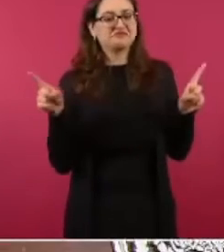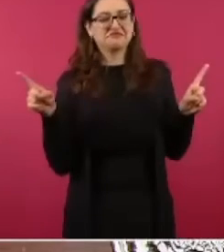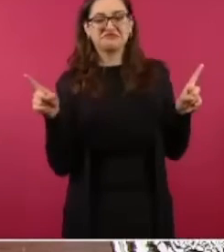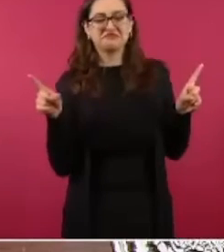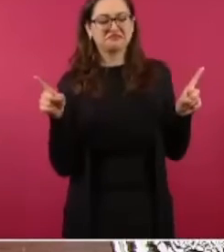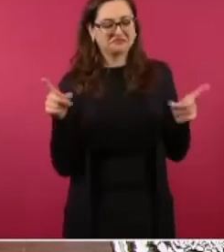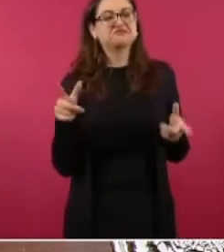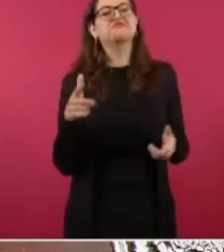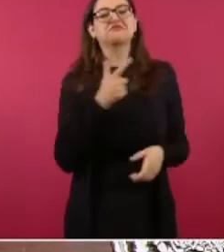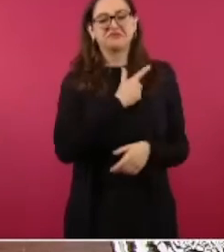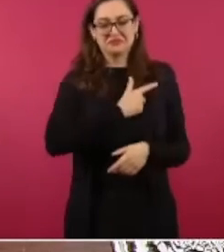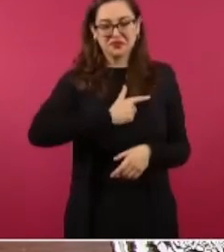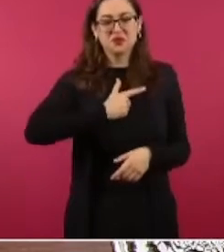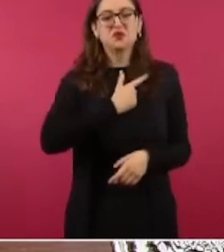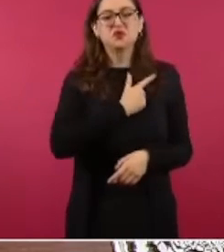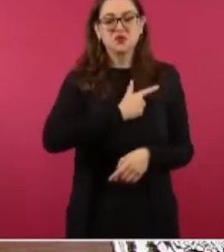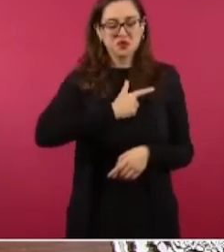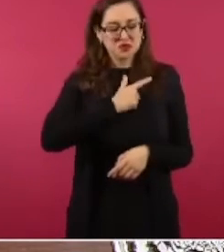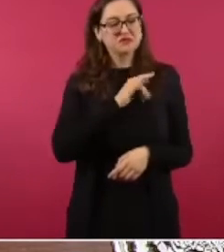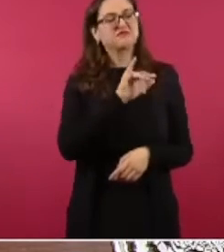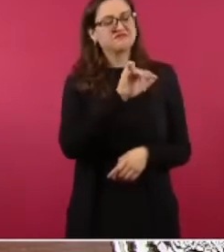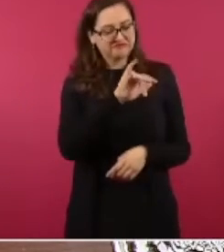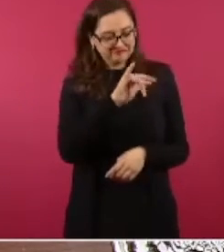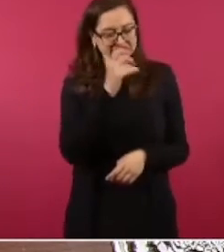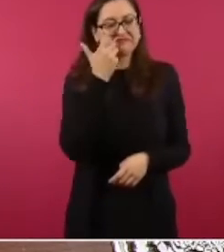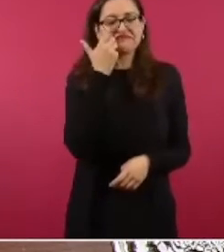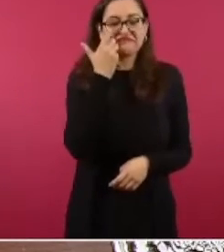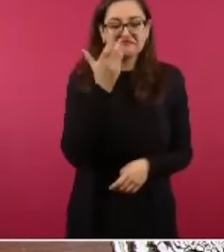informada, muy avispada.